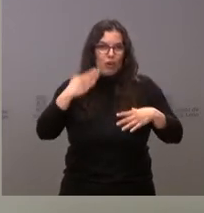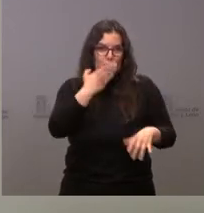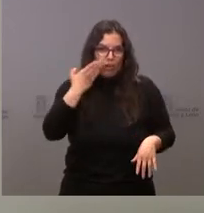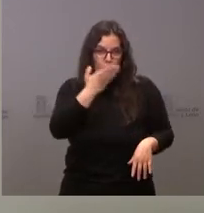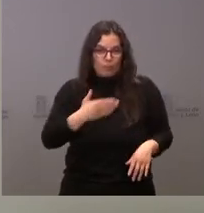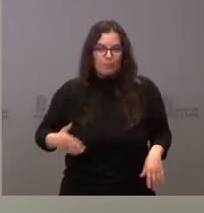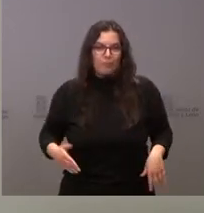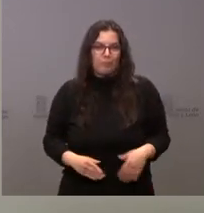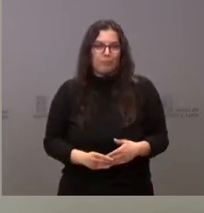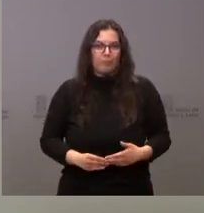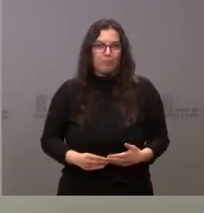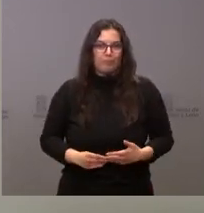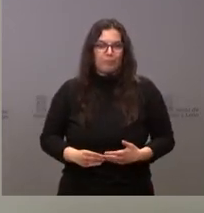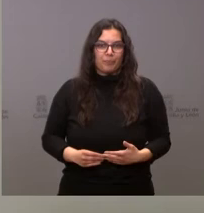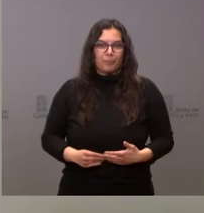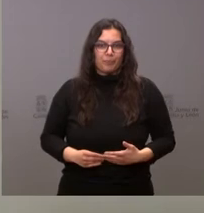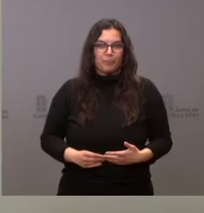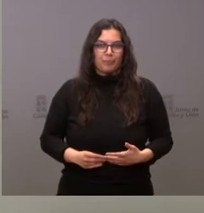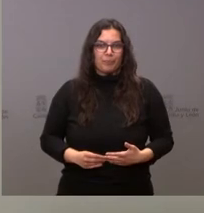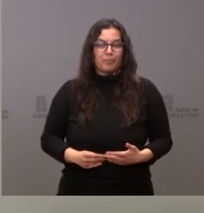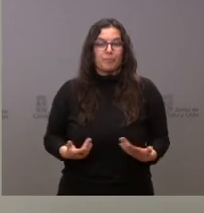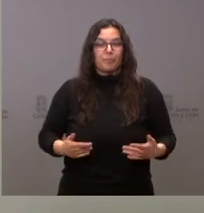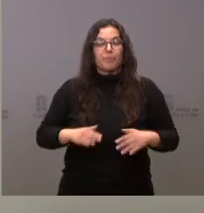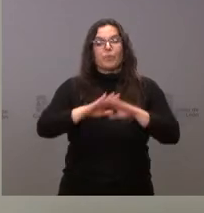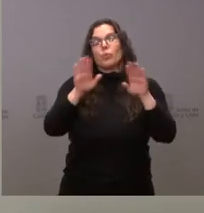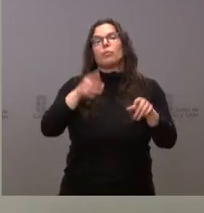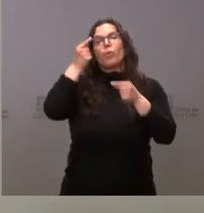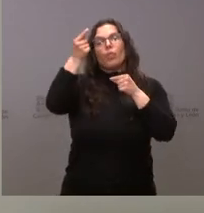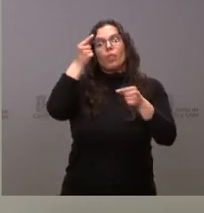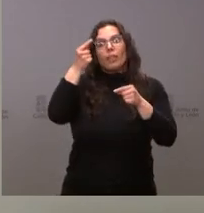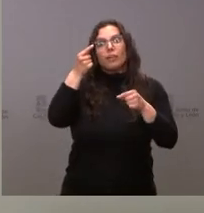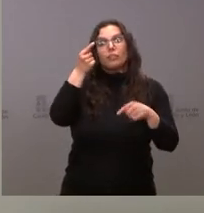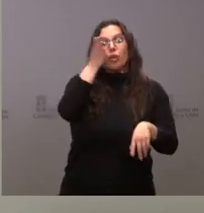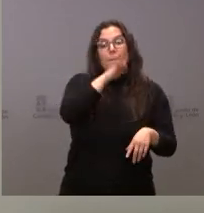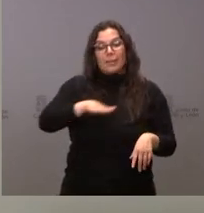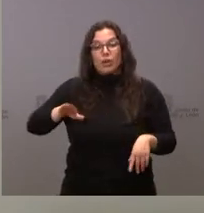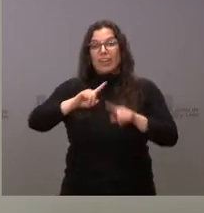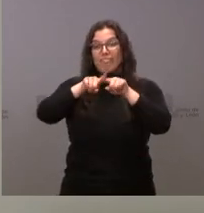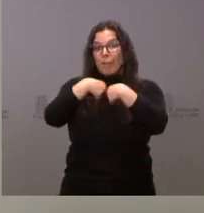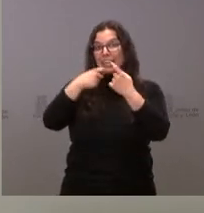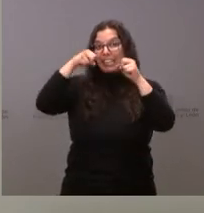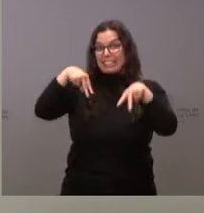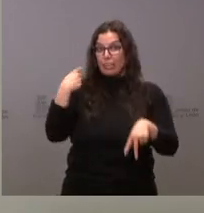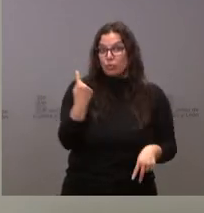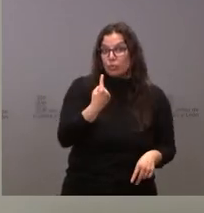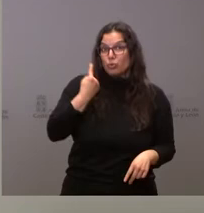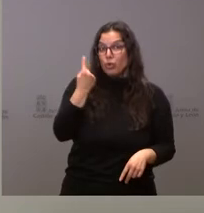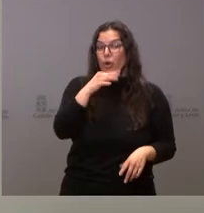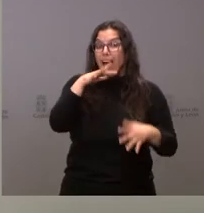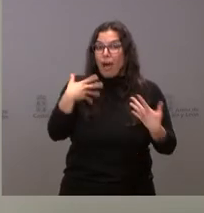las clases como consecuencia este periodo vacacional y finalmente el número de menores no acompañados que tenemos registrados en este cuento son